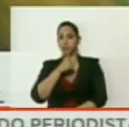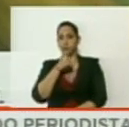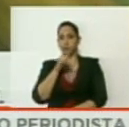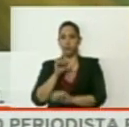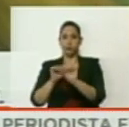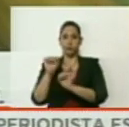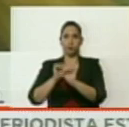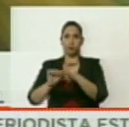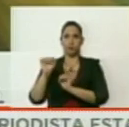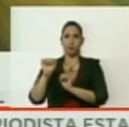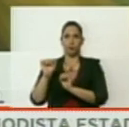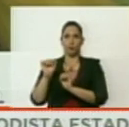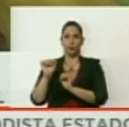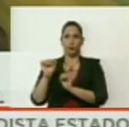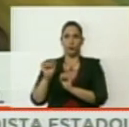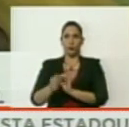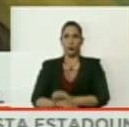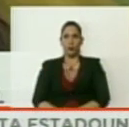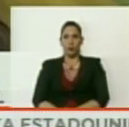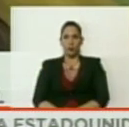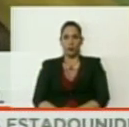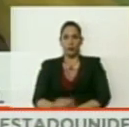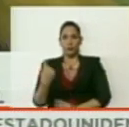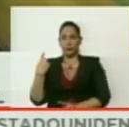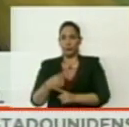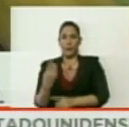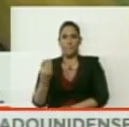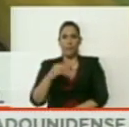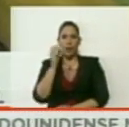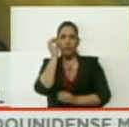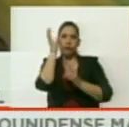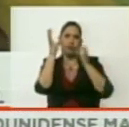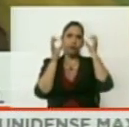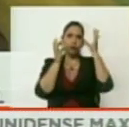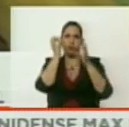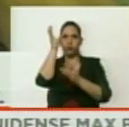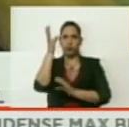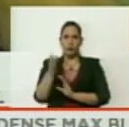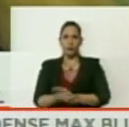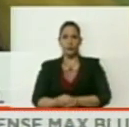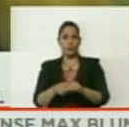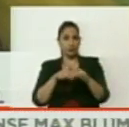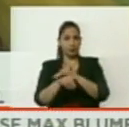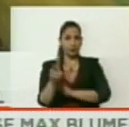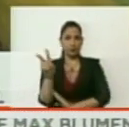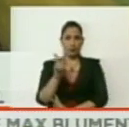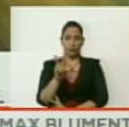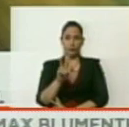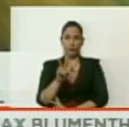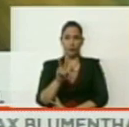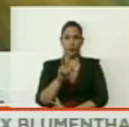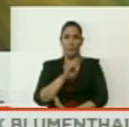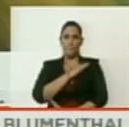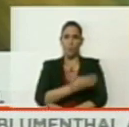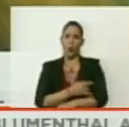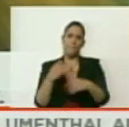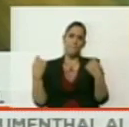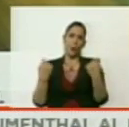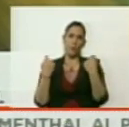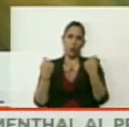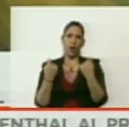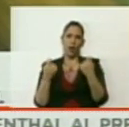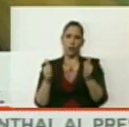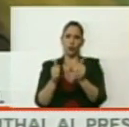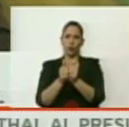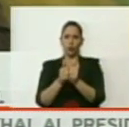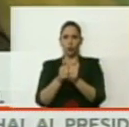ofensiva, tenemos que ser aún más creativos dentro de Venezuela, con el poder popular, con las